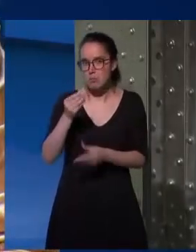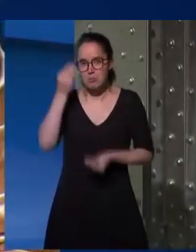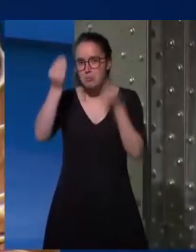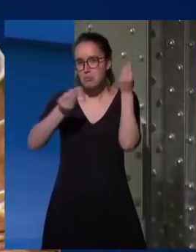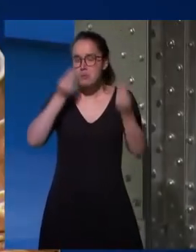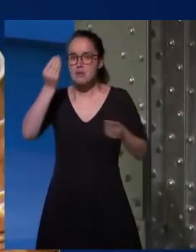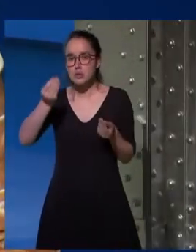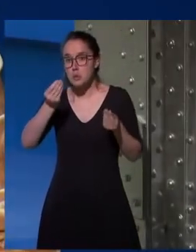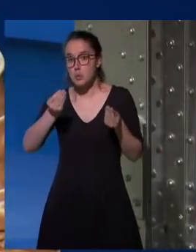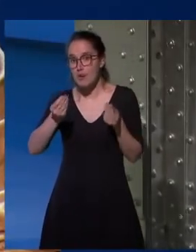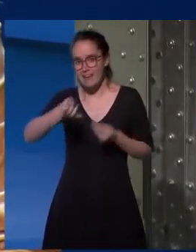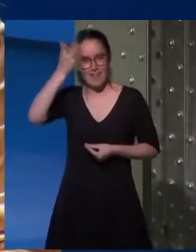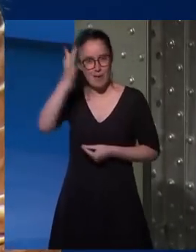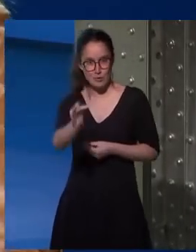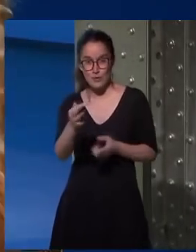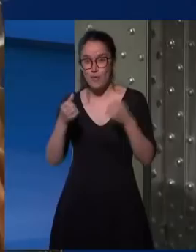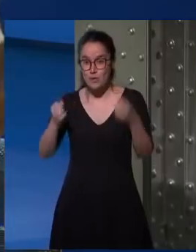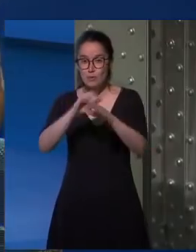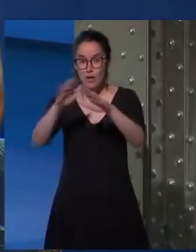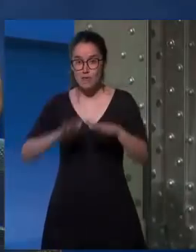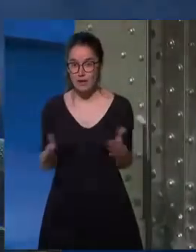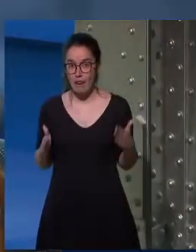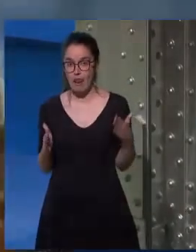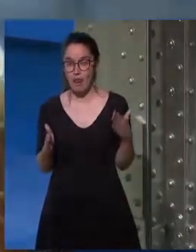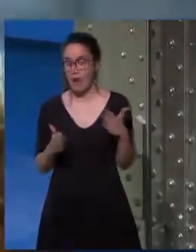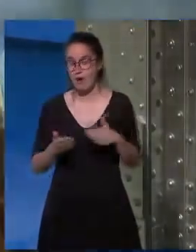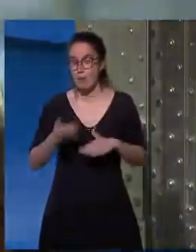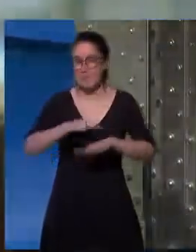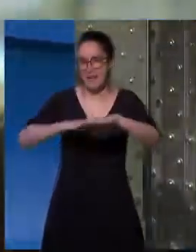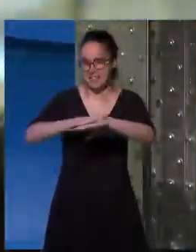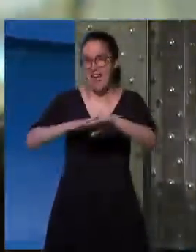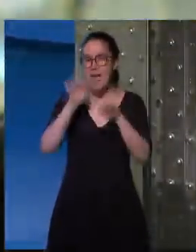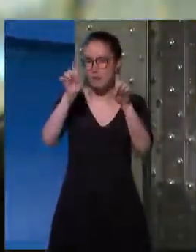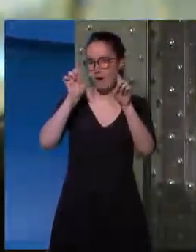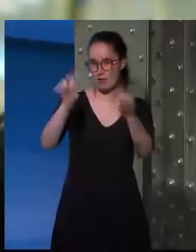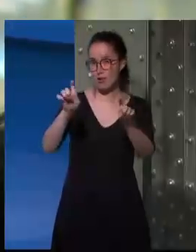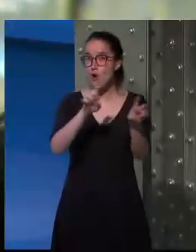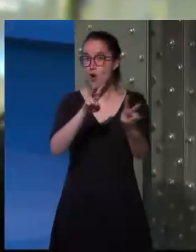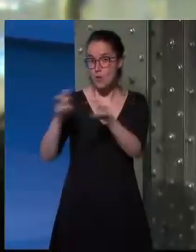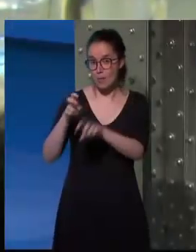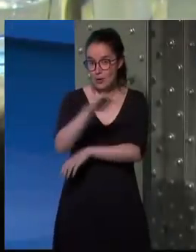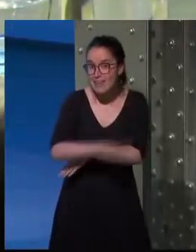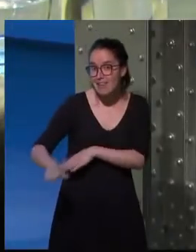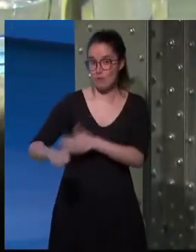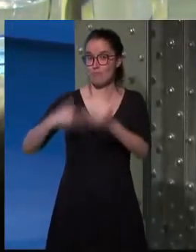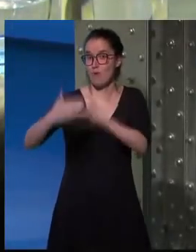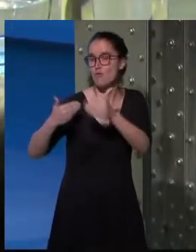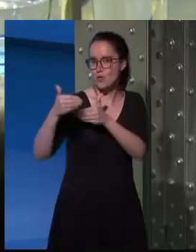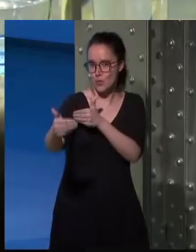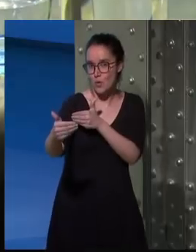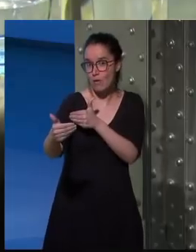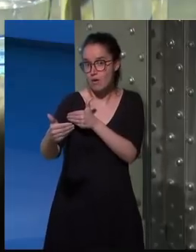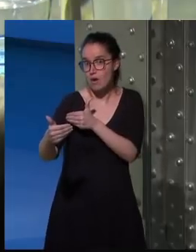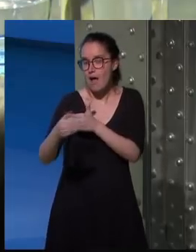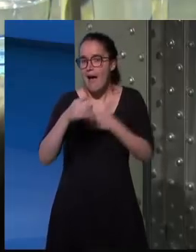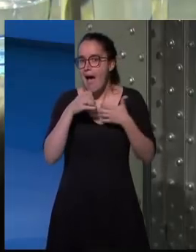parece pues que es una iniciativa muy positiva, porque al final ahí está la clave, en la educación, en las nuevas generaciones. No